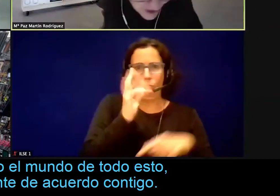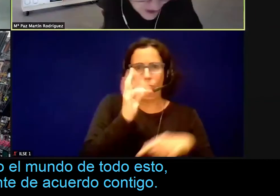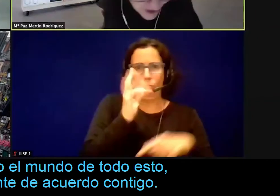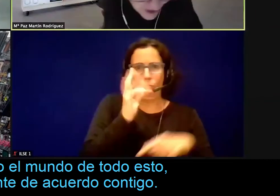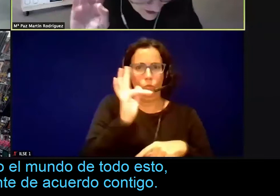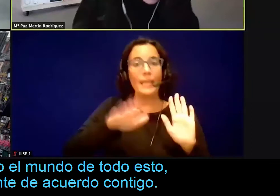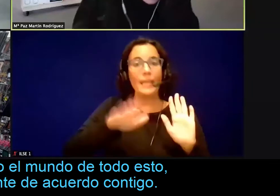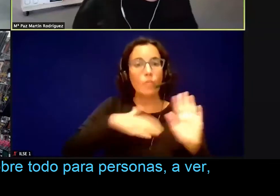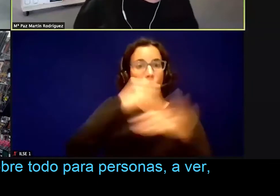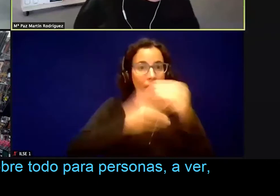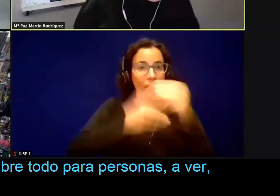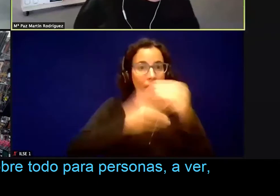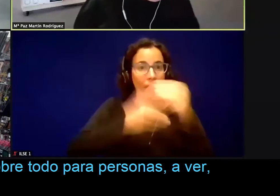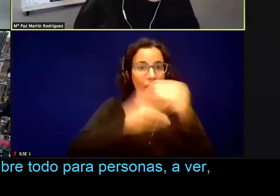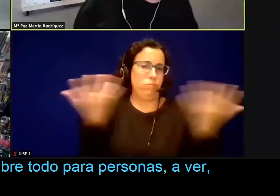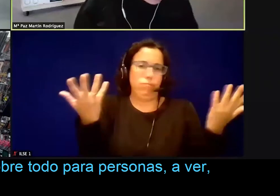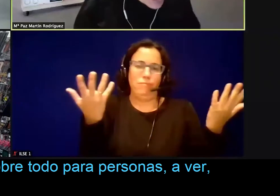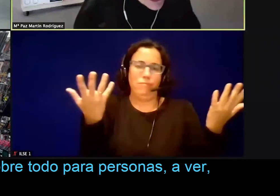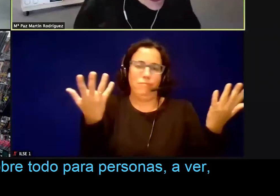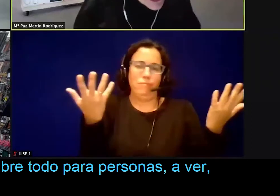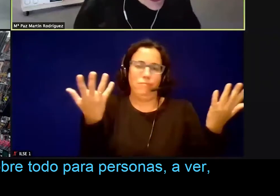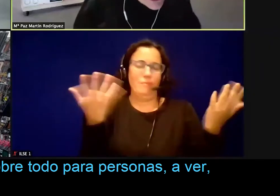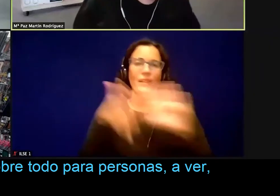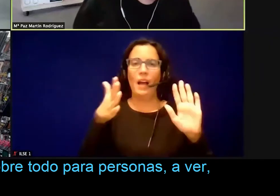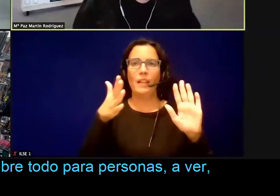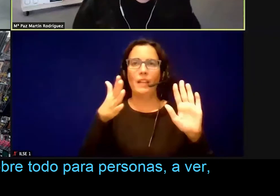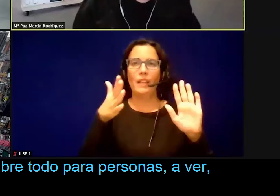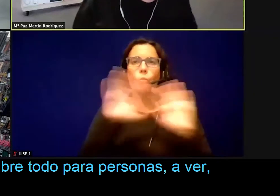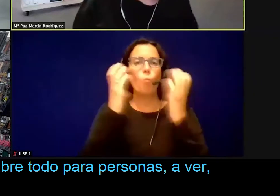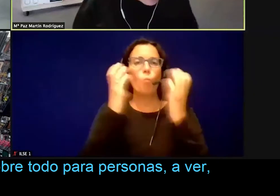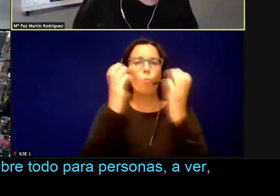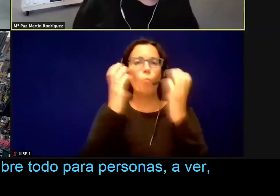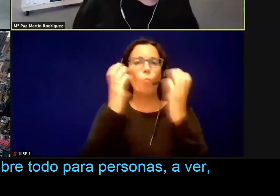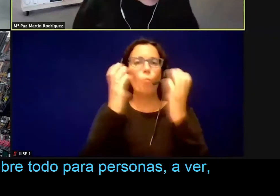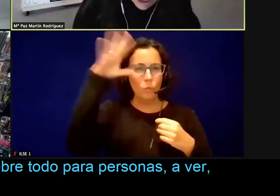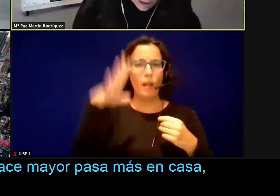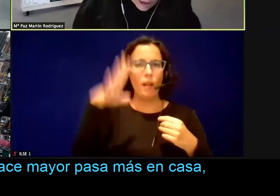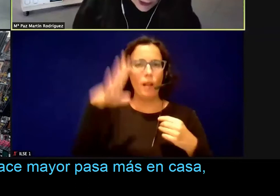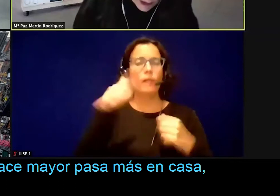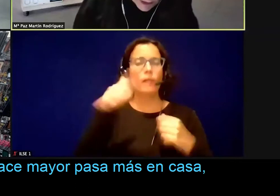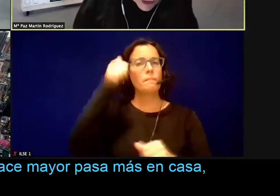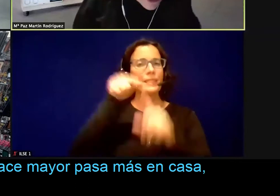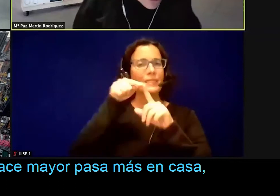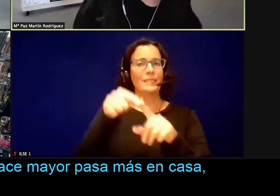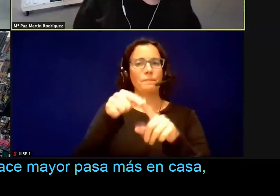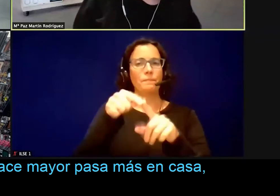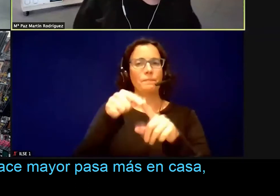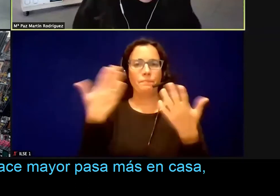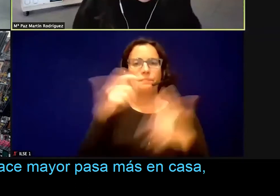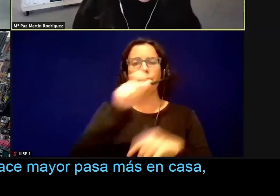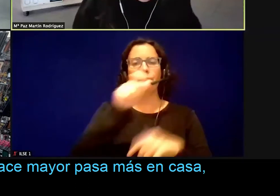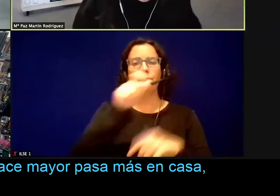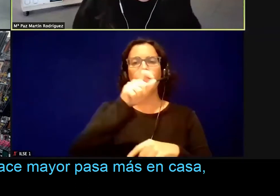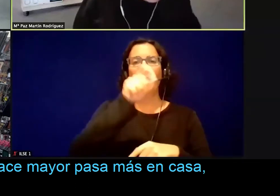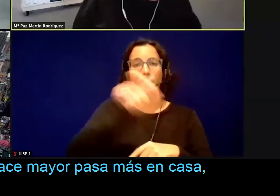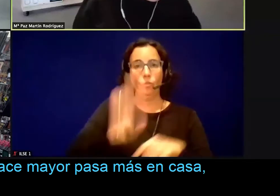contigo que hay mundo real, mundo virtual, mundo de... Sobre todo para personas... A ver, cuando una persona se hace mayor, pasa